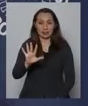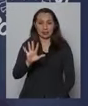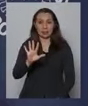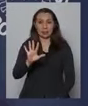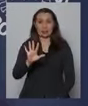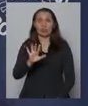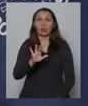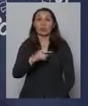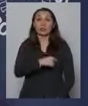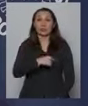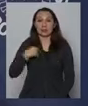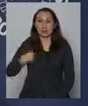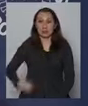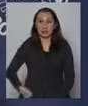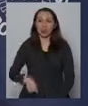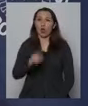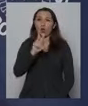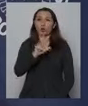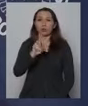94.845. Y China con